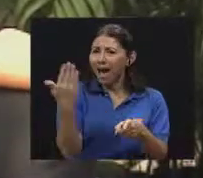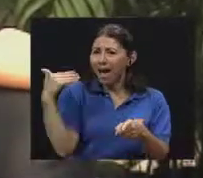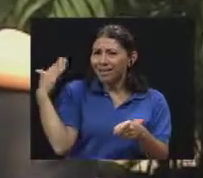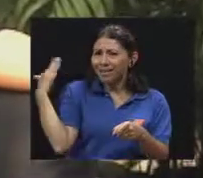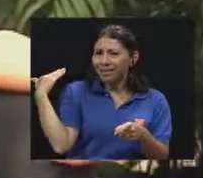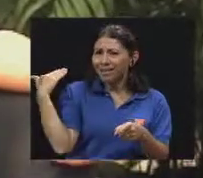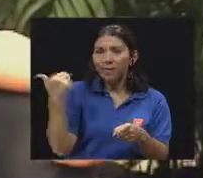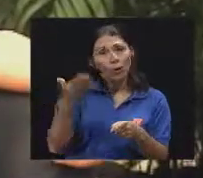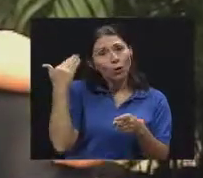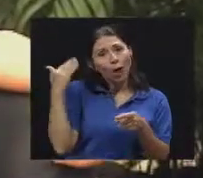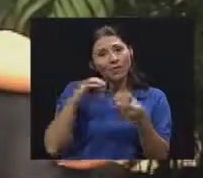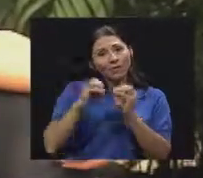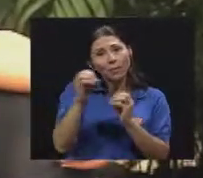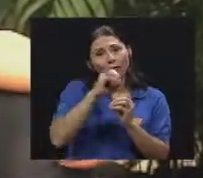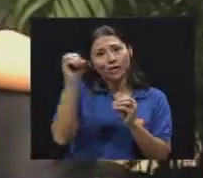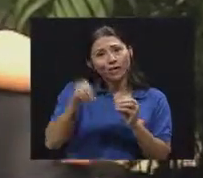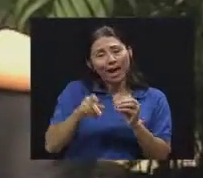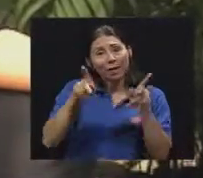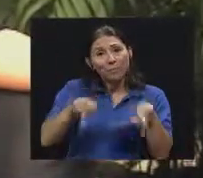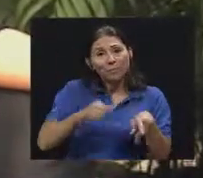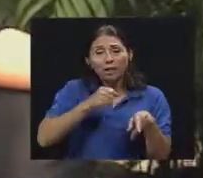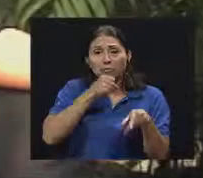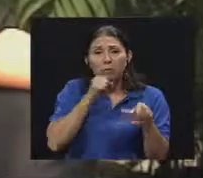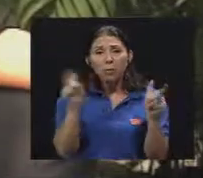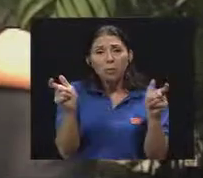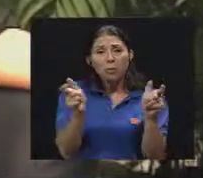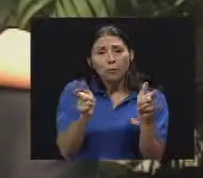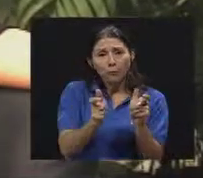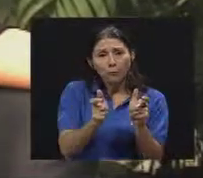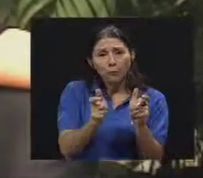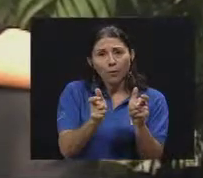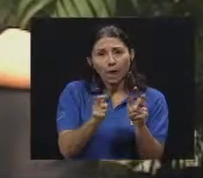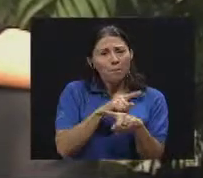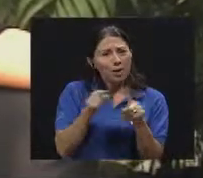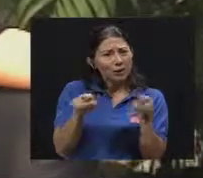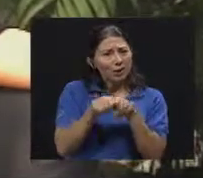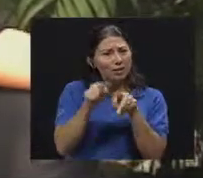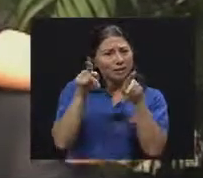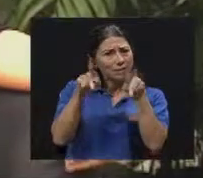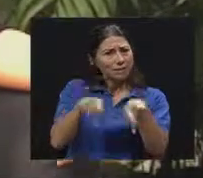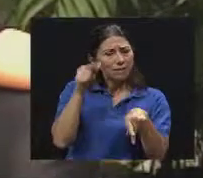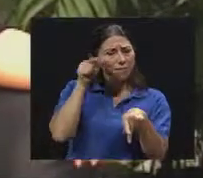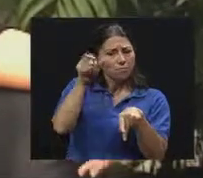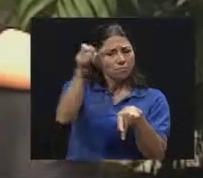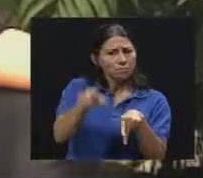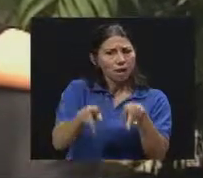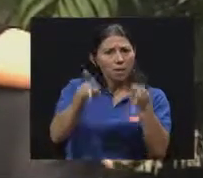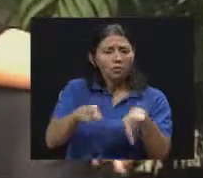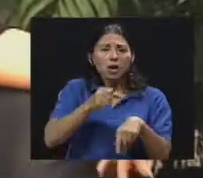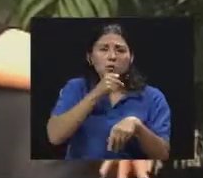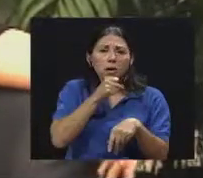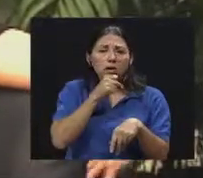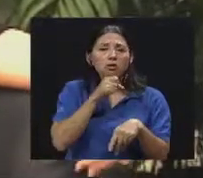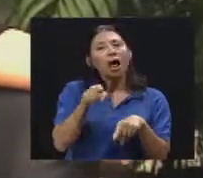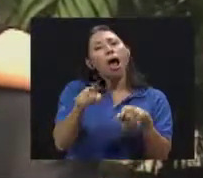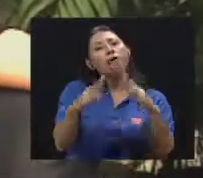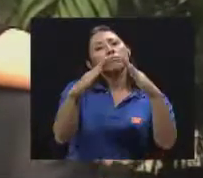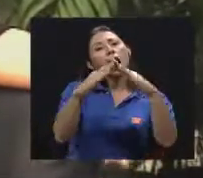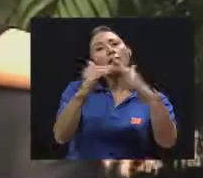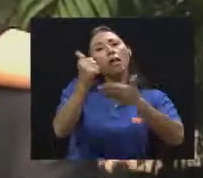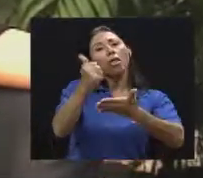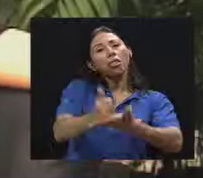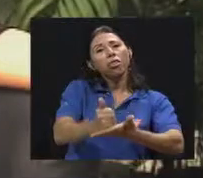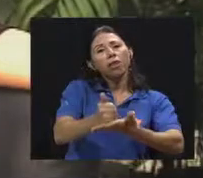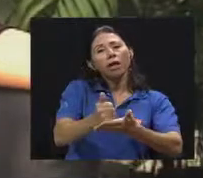que era menos la cantidad de personas adultas mayores, cuando se pensaba en un adulto mayor, se pensaba en esa persona que ya está en la casa, que ya